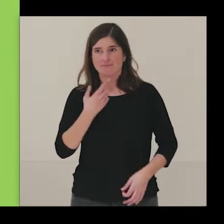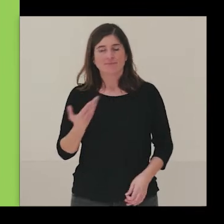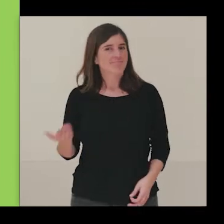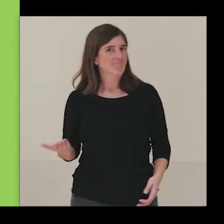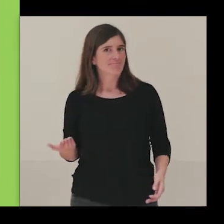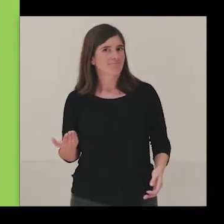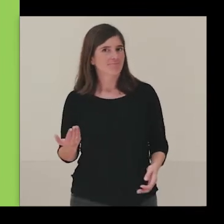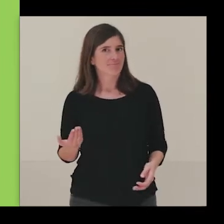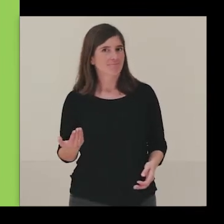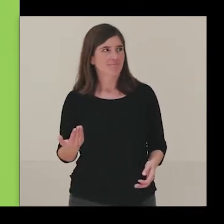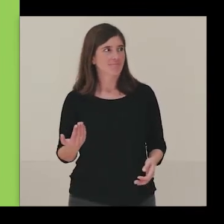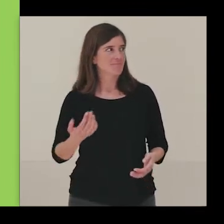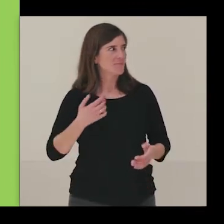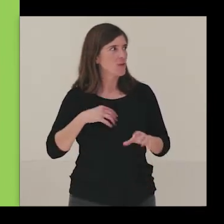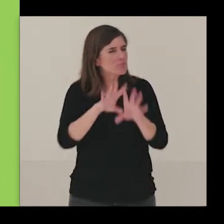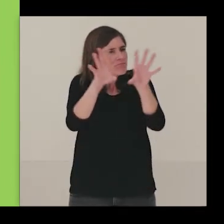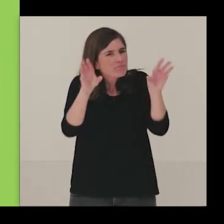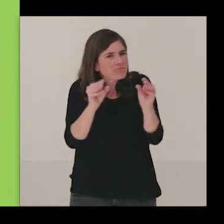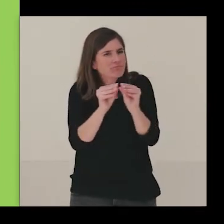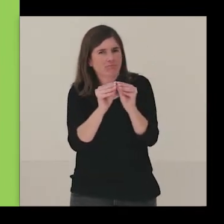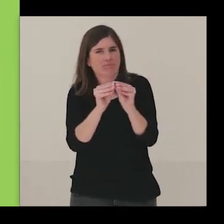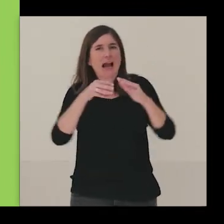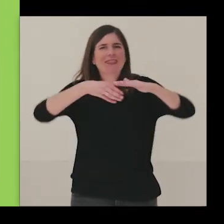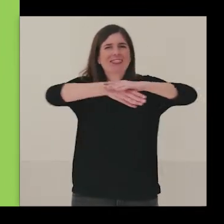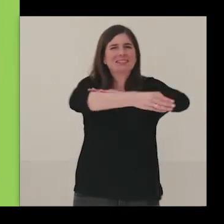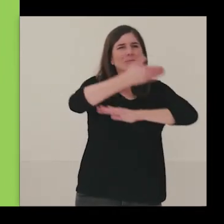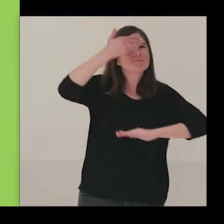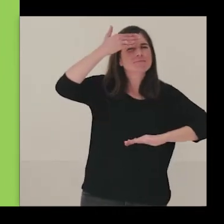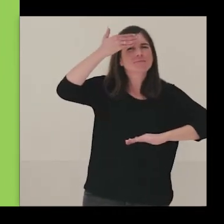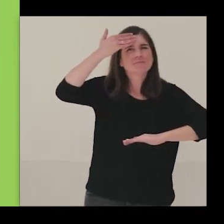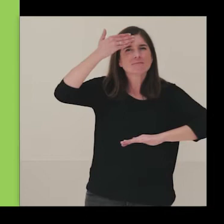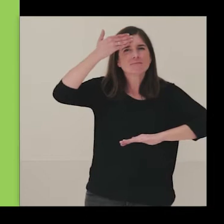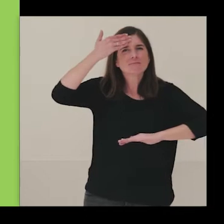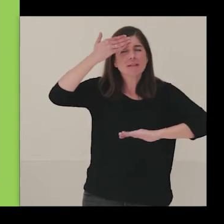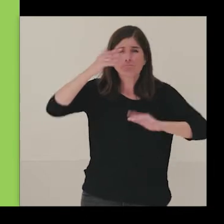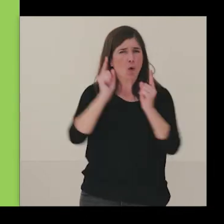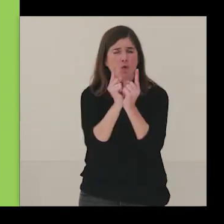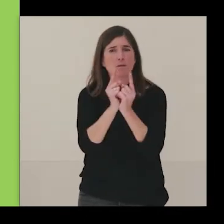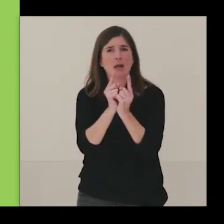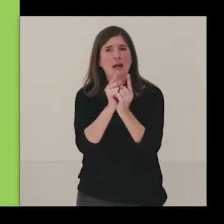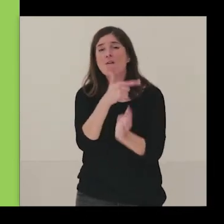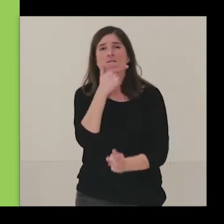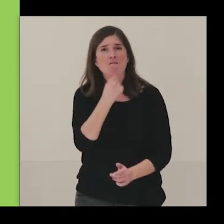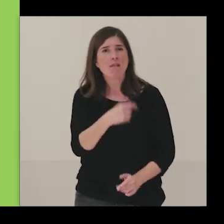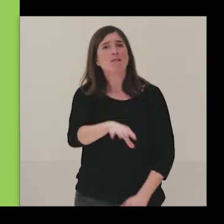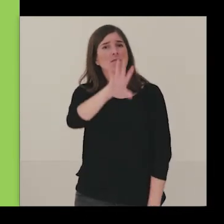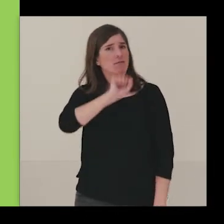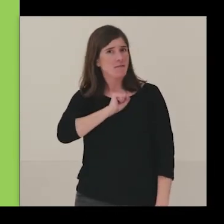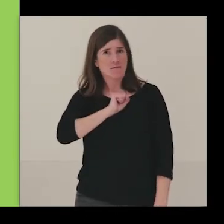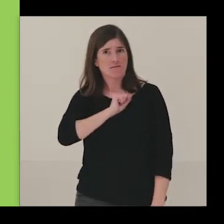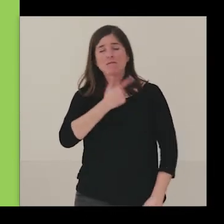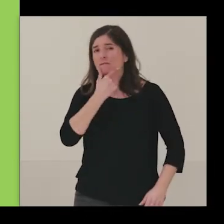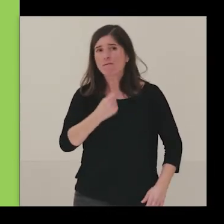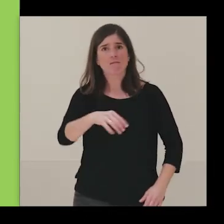que básicamente a mí me gusta resumir como que accesibilidad cognitiva es fácil comprensión. Cuando estamos